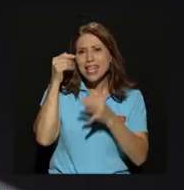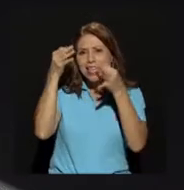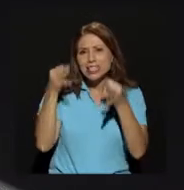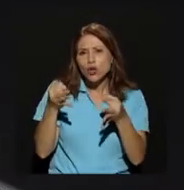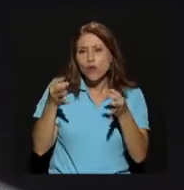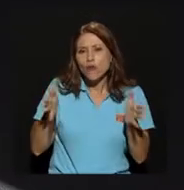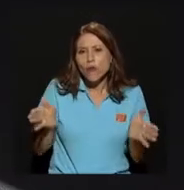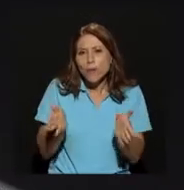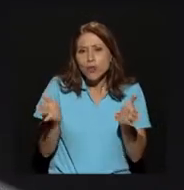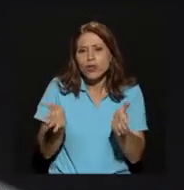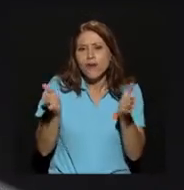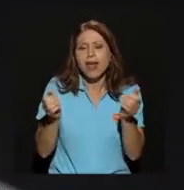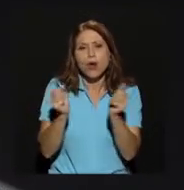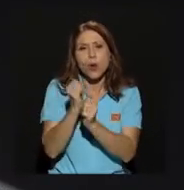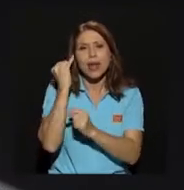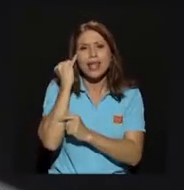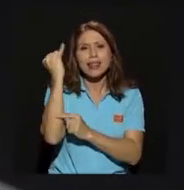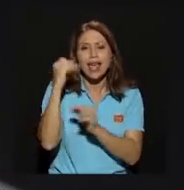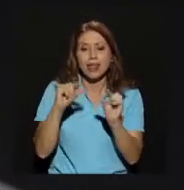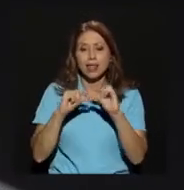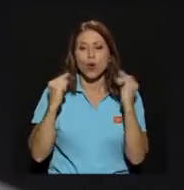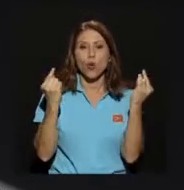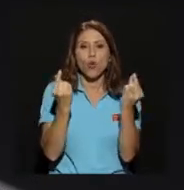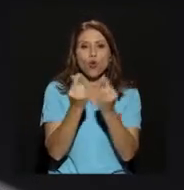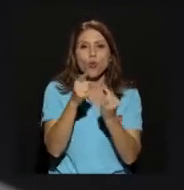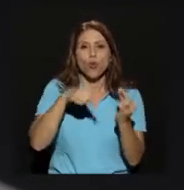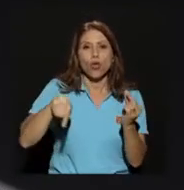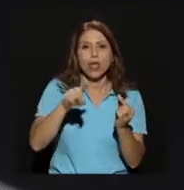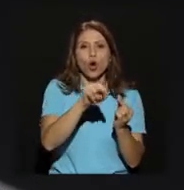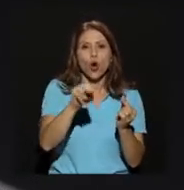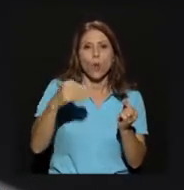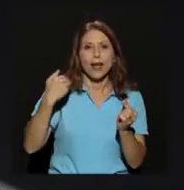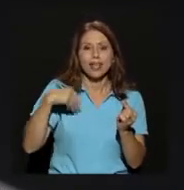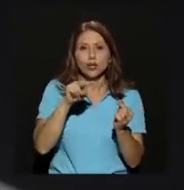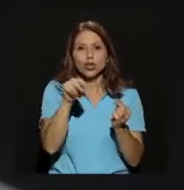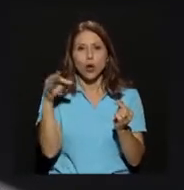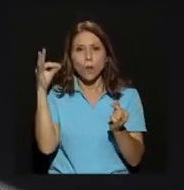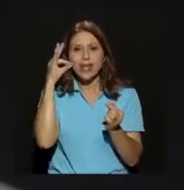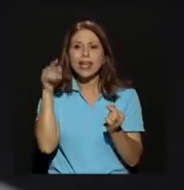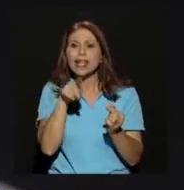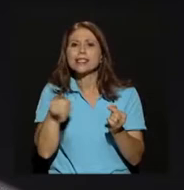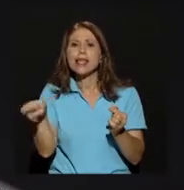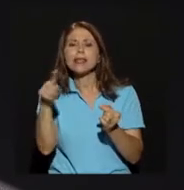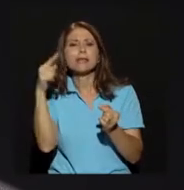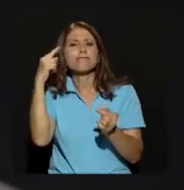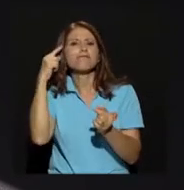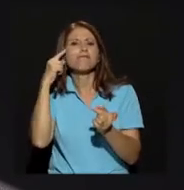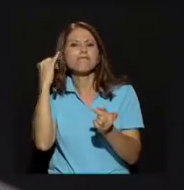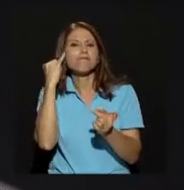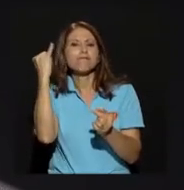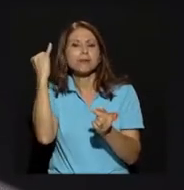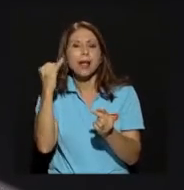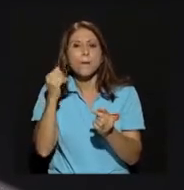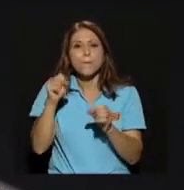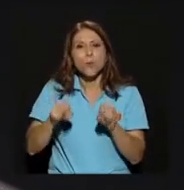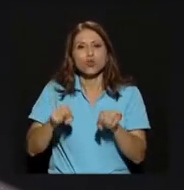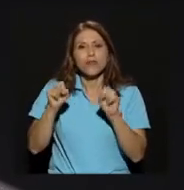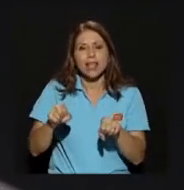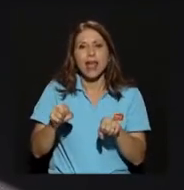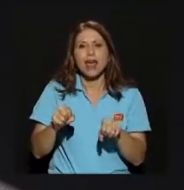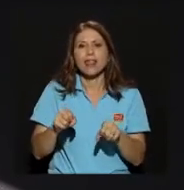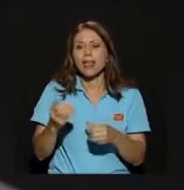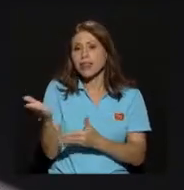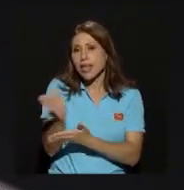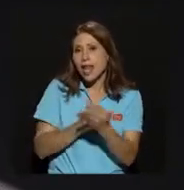idea de un grupo de compañeros y compañeras que plantearon la posibilidad de que pudiera colocar algunos temas